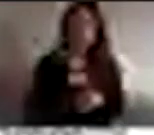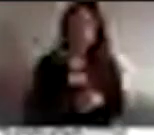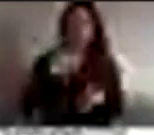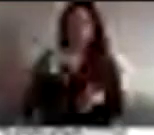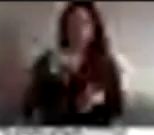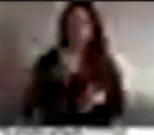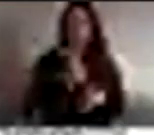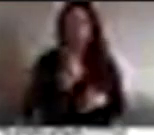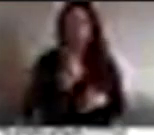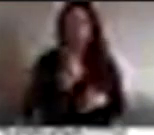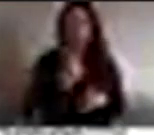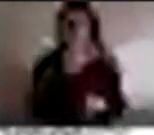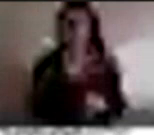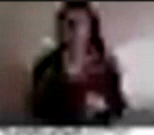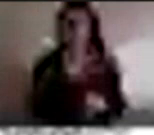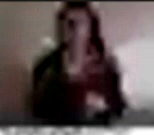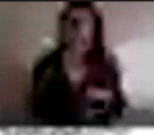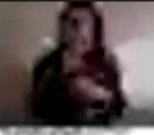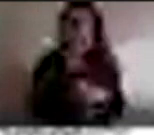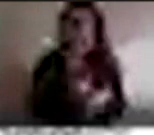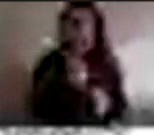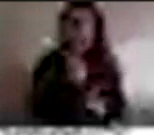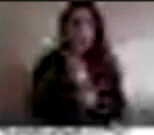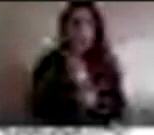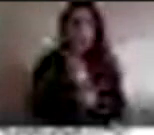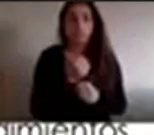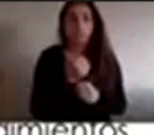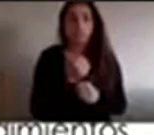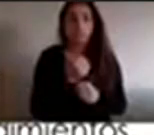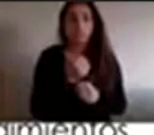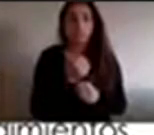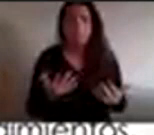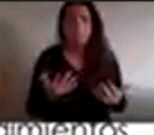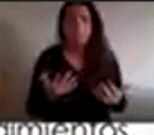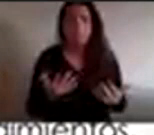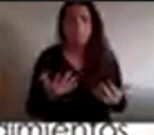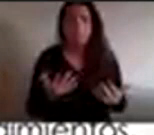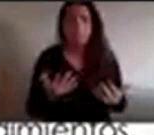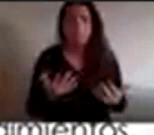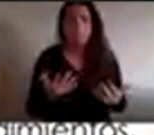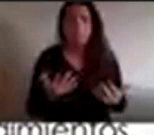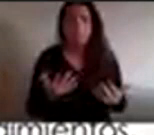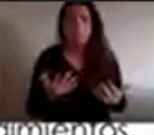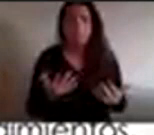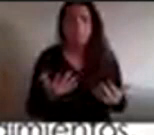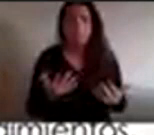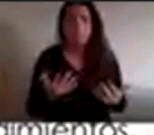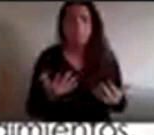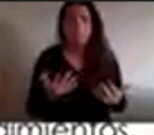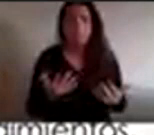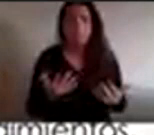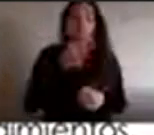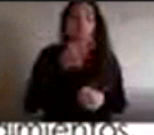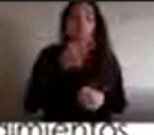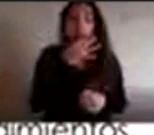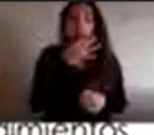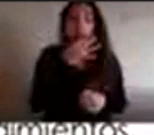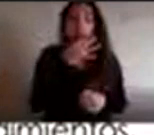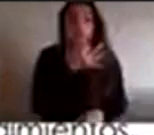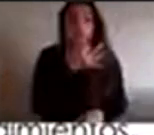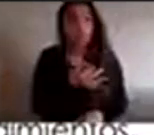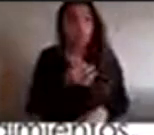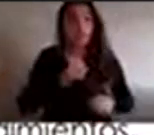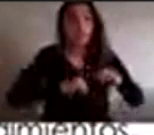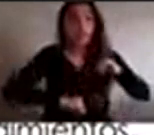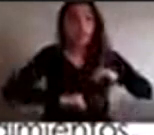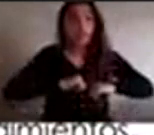que tiene por objeto incentivar el regreso a sus lugares de trabajo de aquellos trabajadores que han sido suspendidos con ocasión